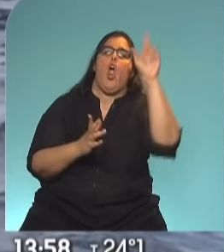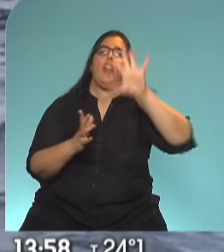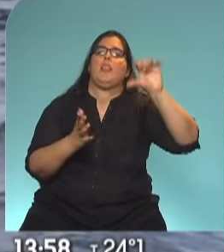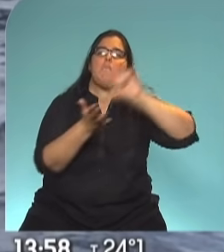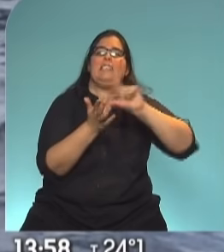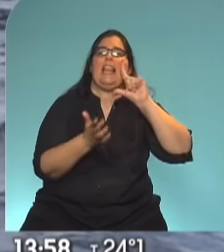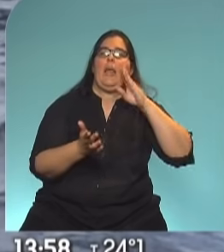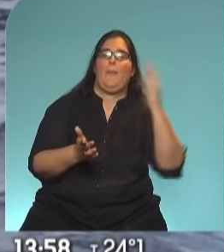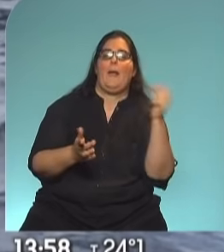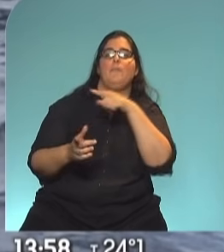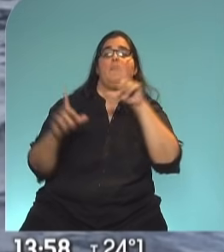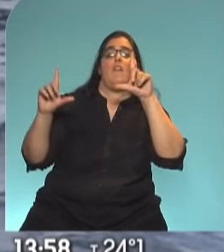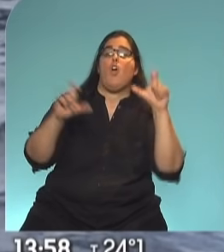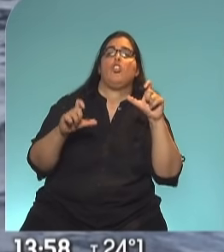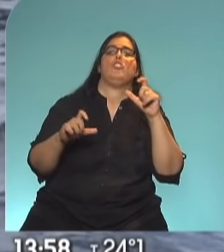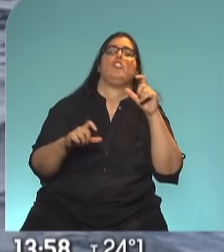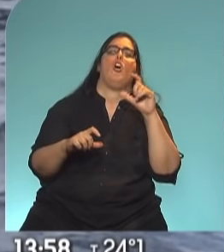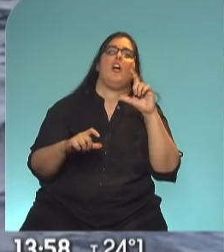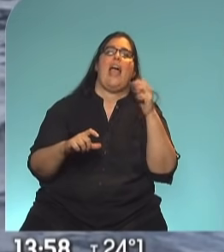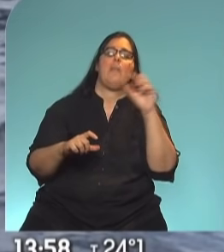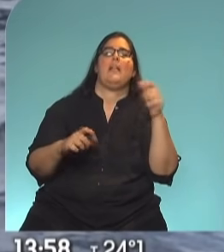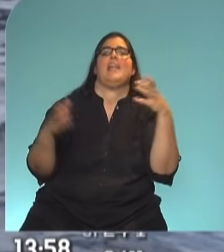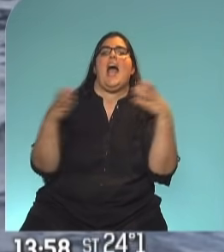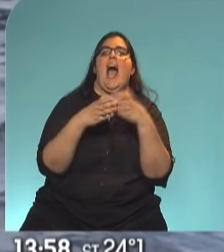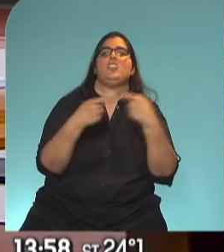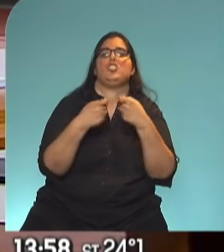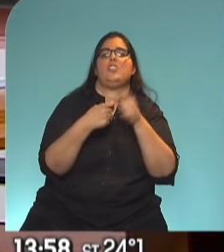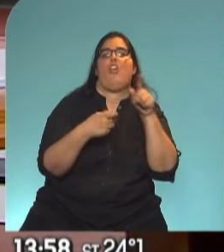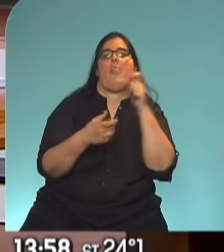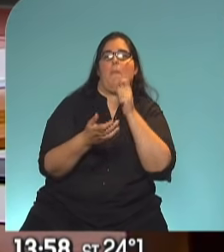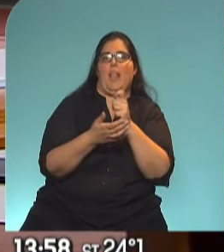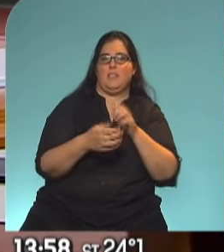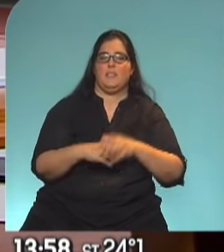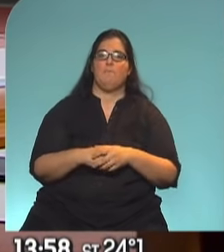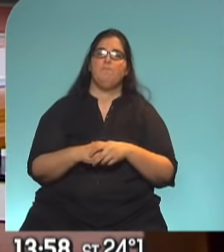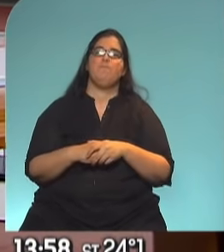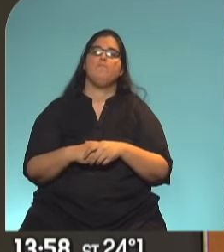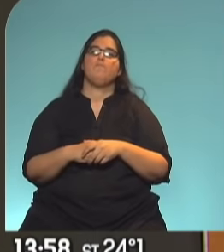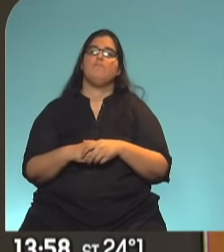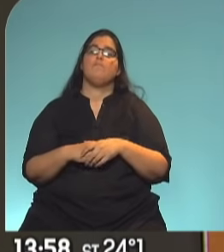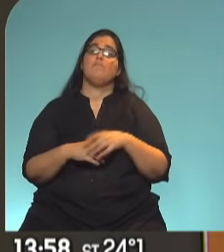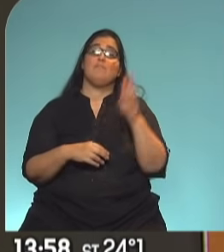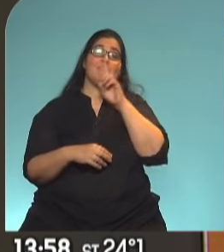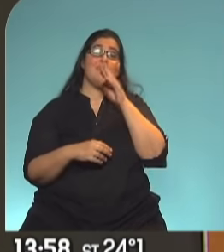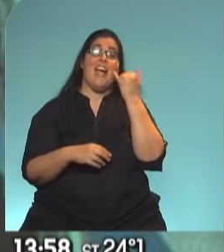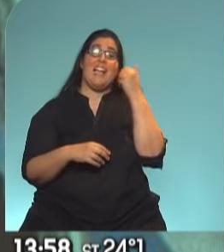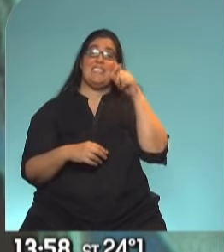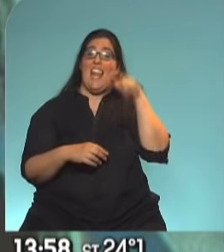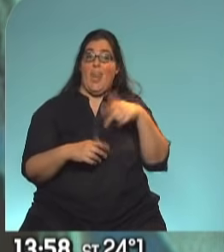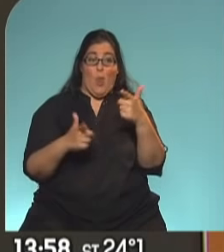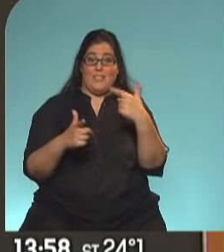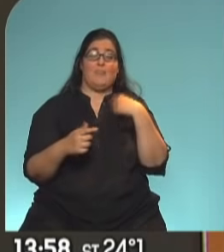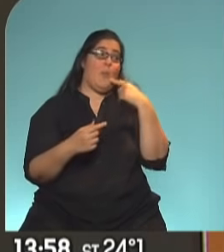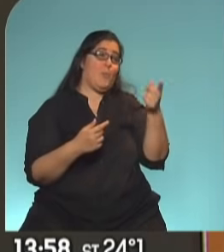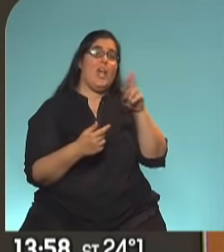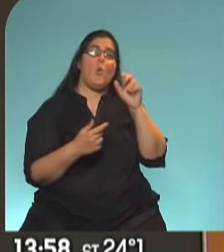es de Sergi Cámara de Associated Press. Como no está Yelén, le voy a preguntar a Rulo hoy. ¿A qué hay que